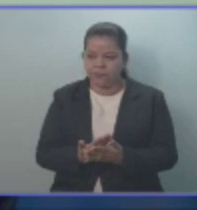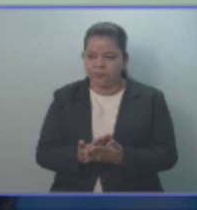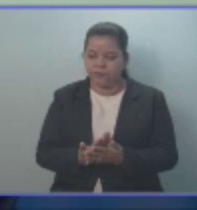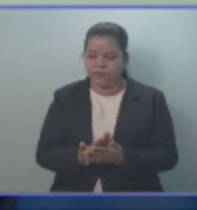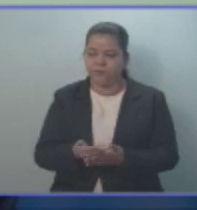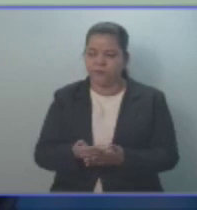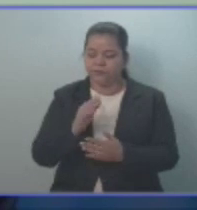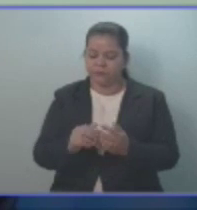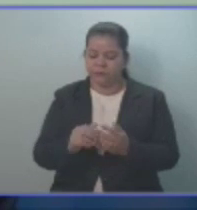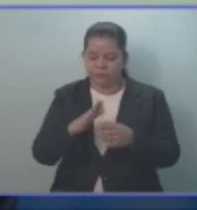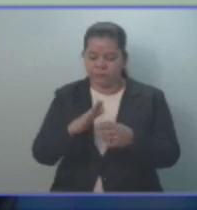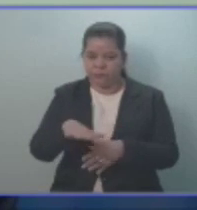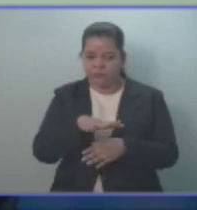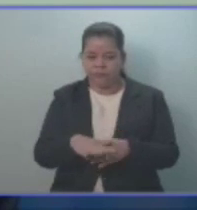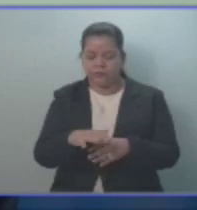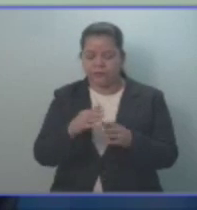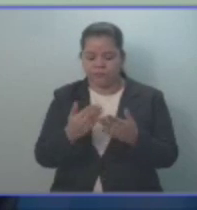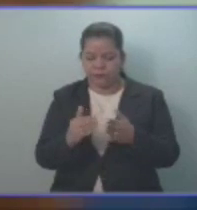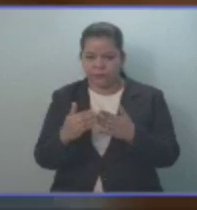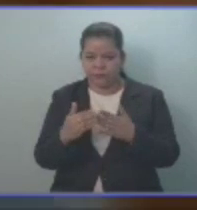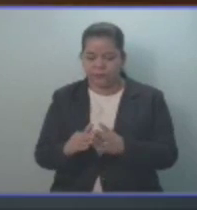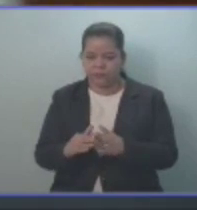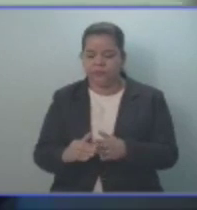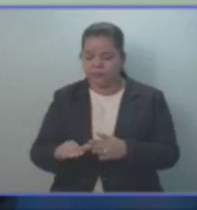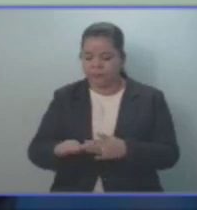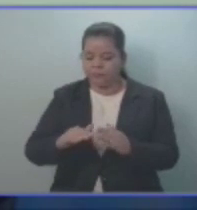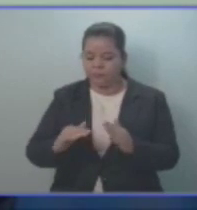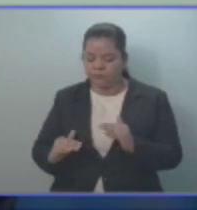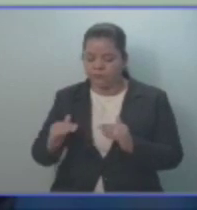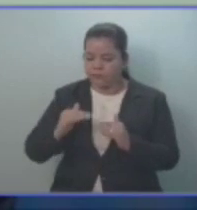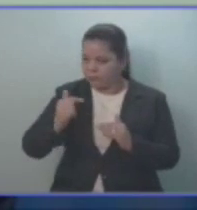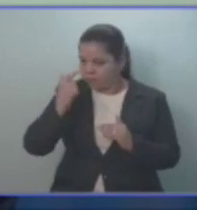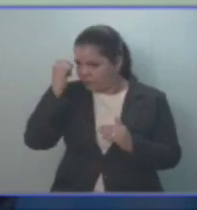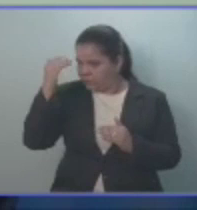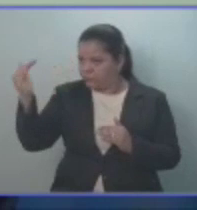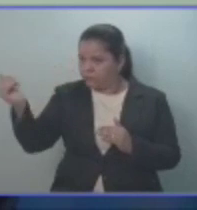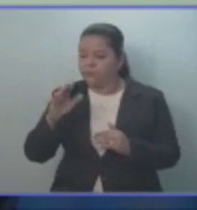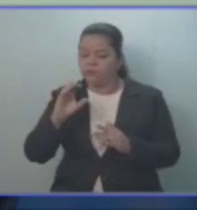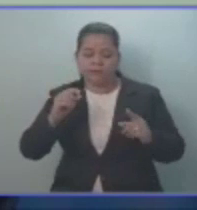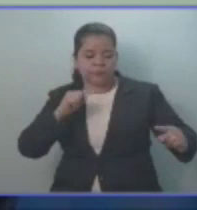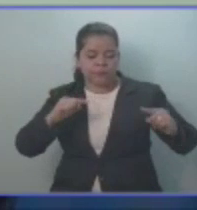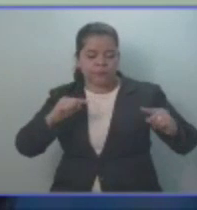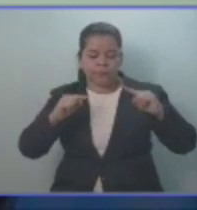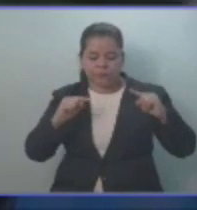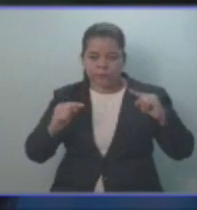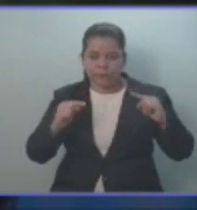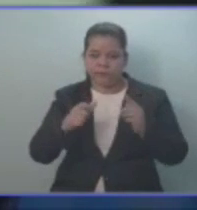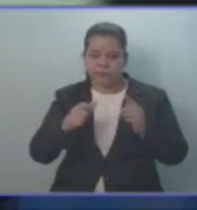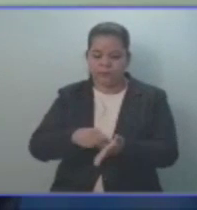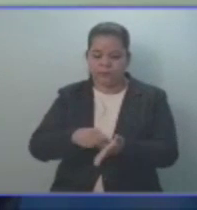de subdivisiones políticas o autoridades locales de una